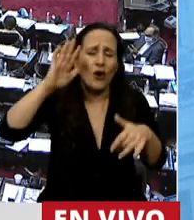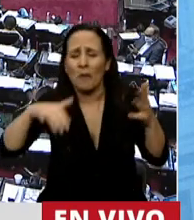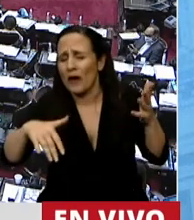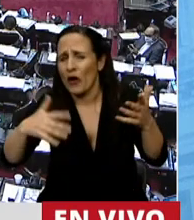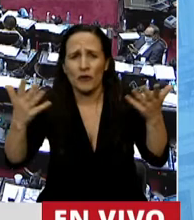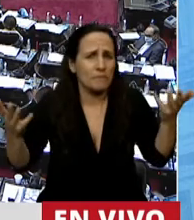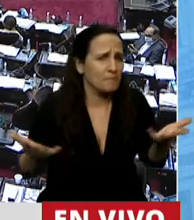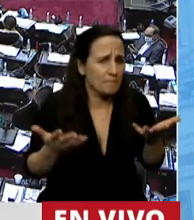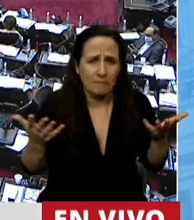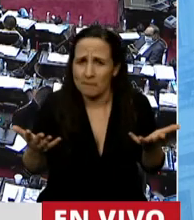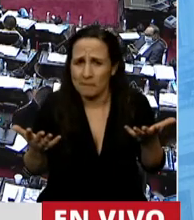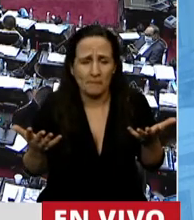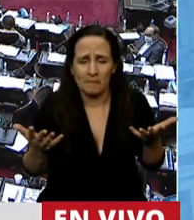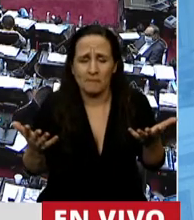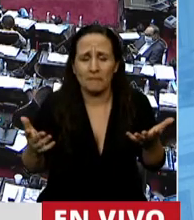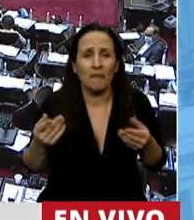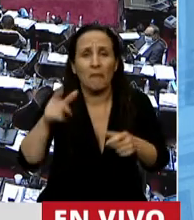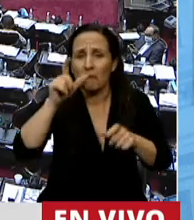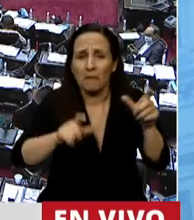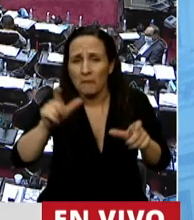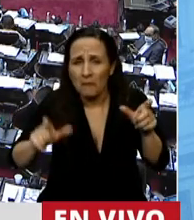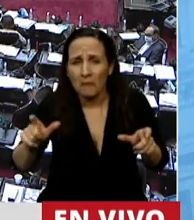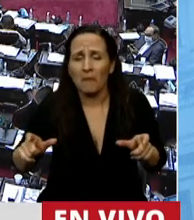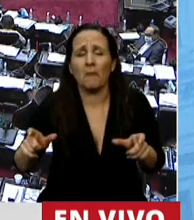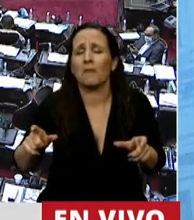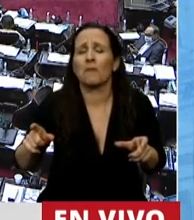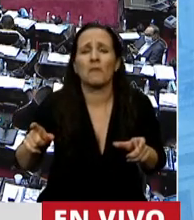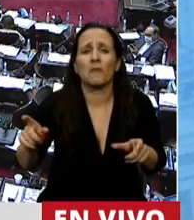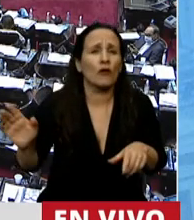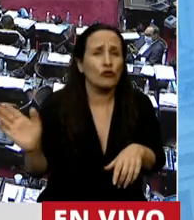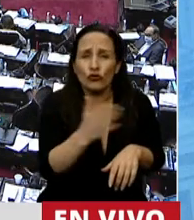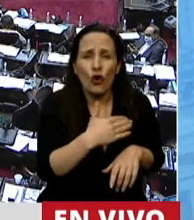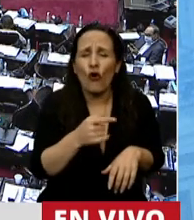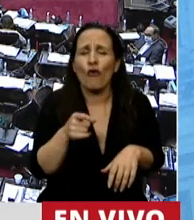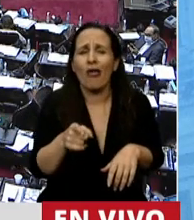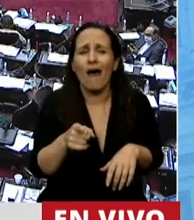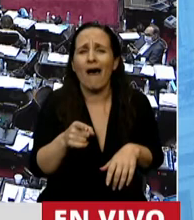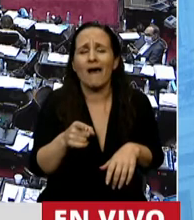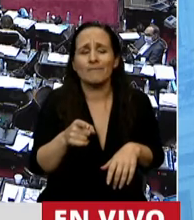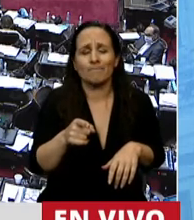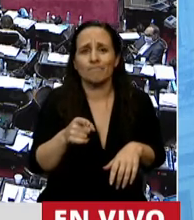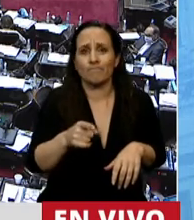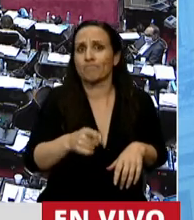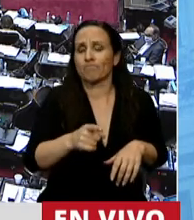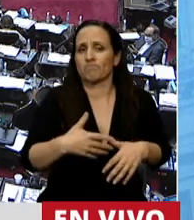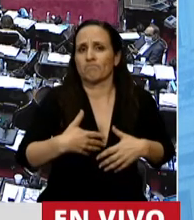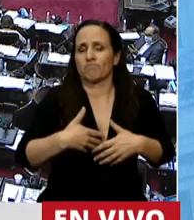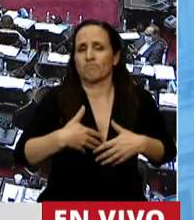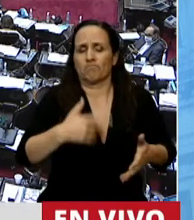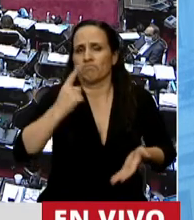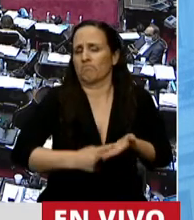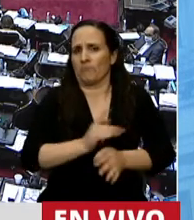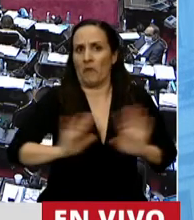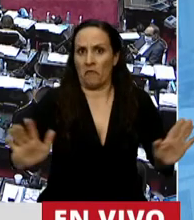una razón o por otra, todas aquellas que han sido, digamos, que han tenido que someterse a una interrupción voluntaria del